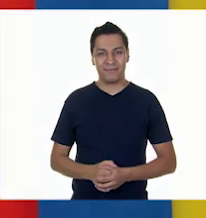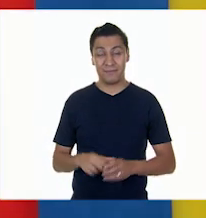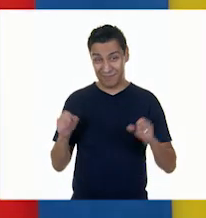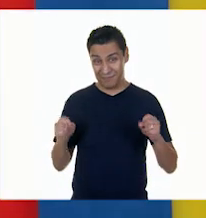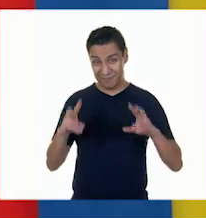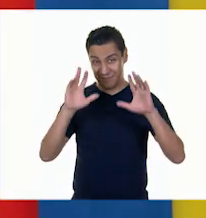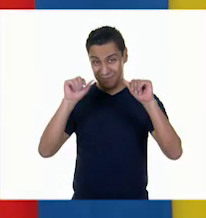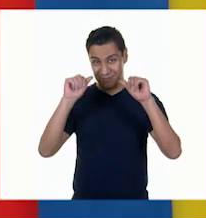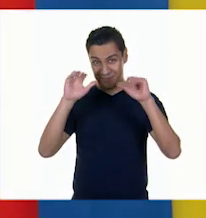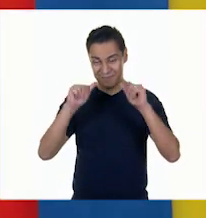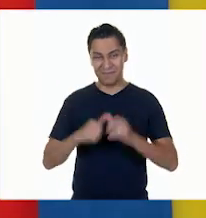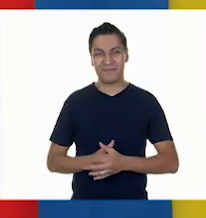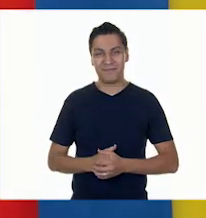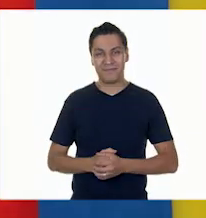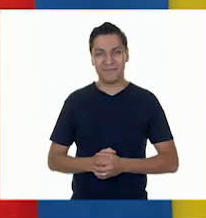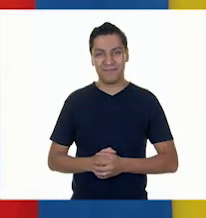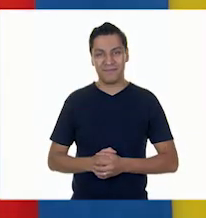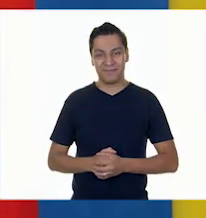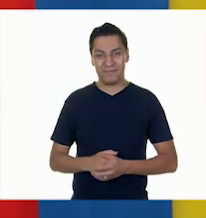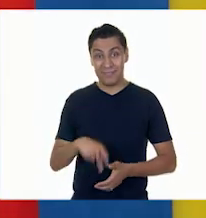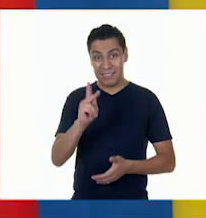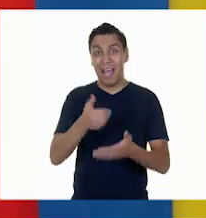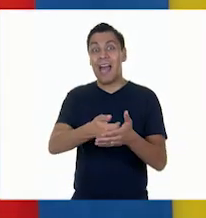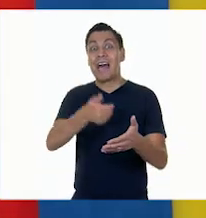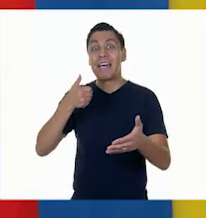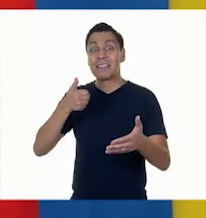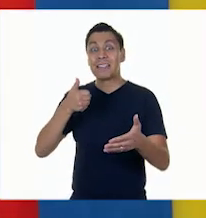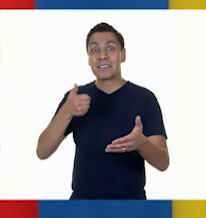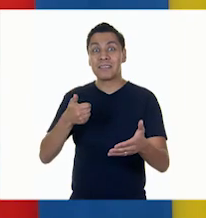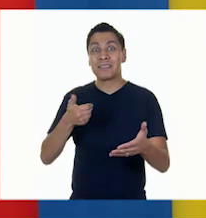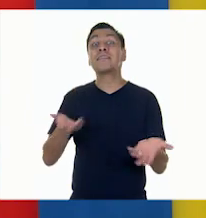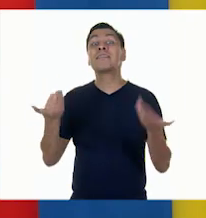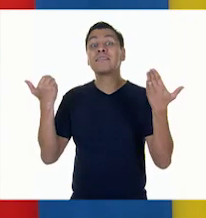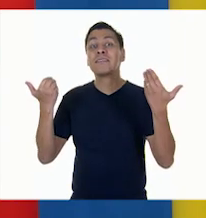Nos vemos, hasta la próxima. Pero antes, a